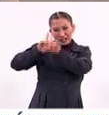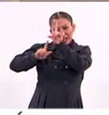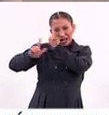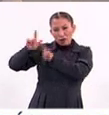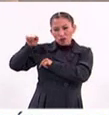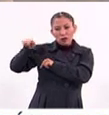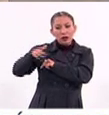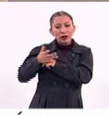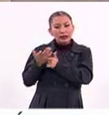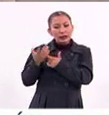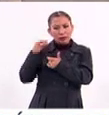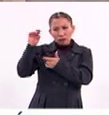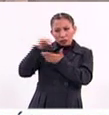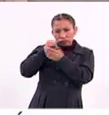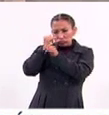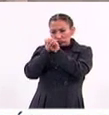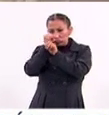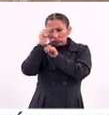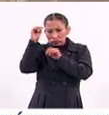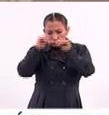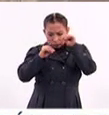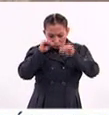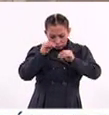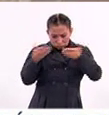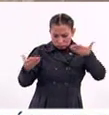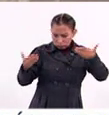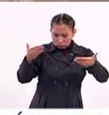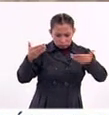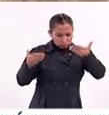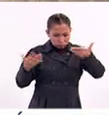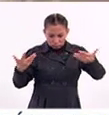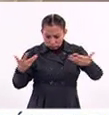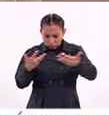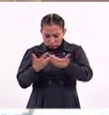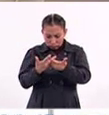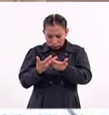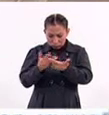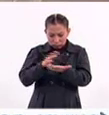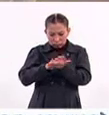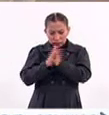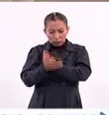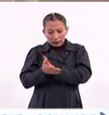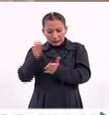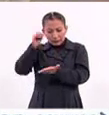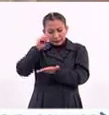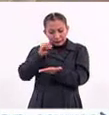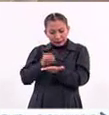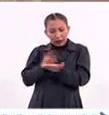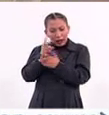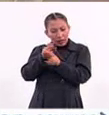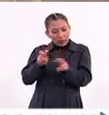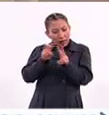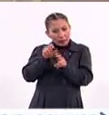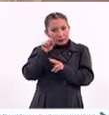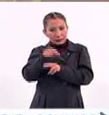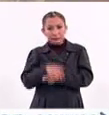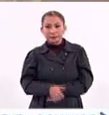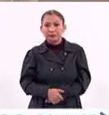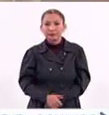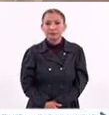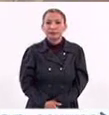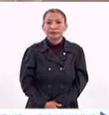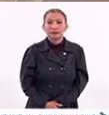vez de ponerlas en comparación, de juntarlas y poder analizarlas desde ese tiempo,